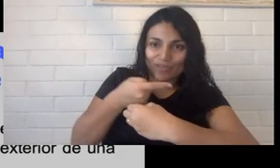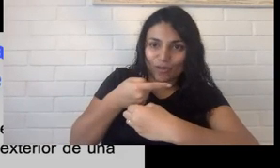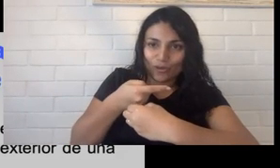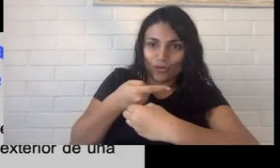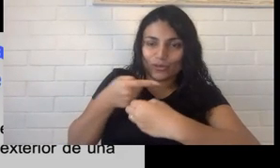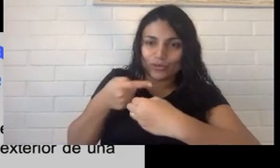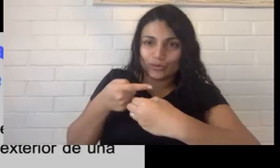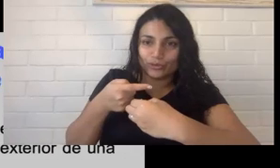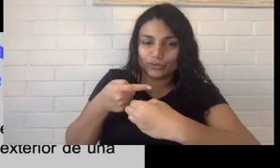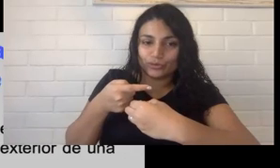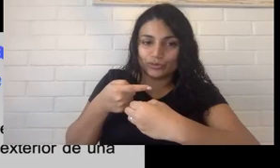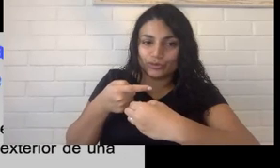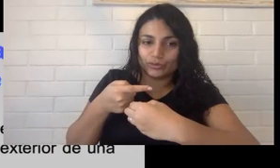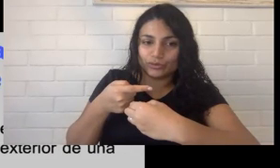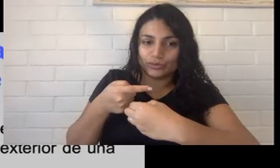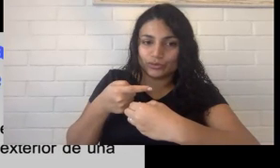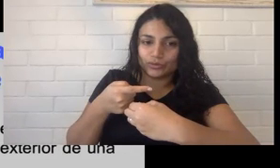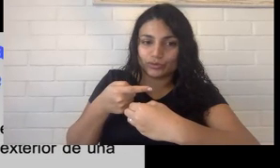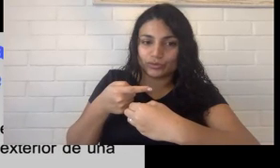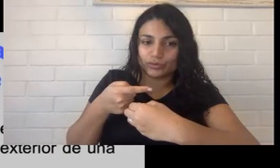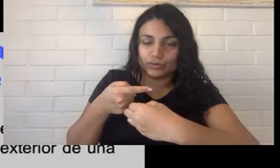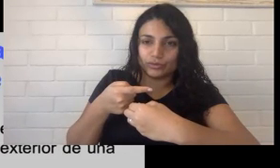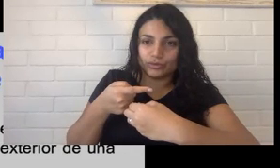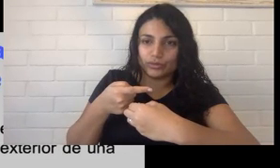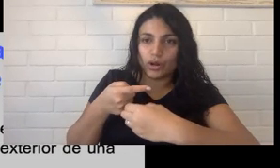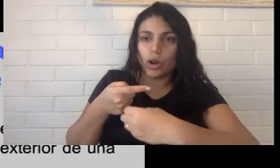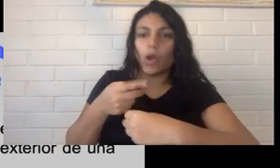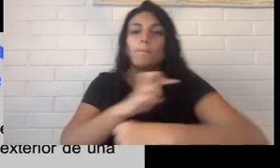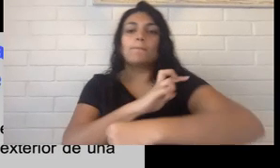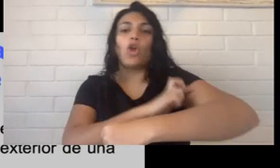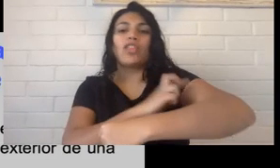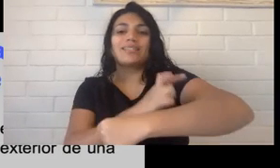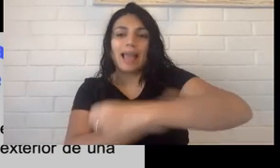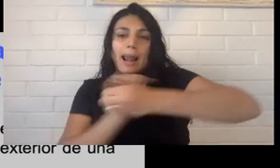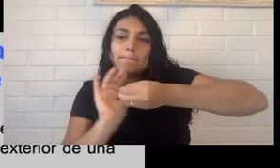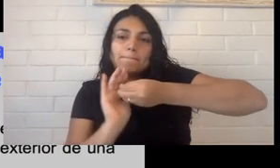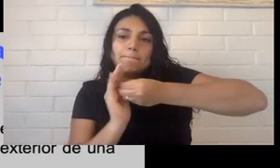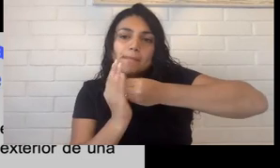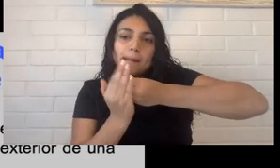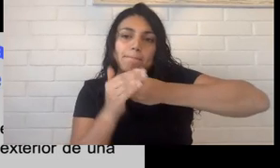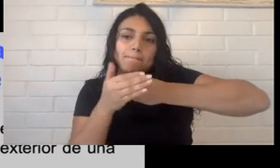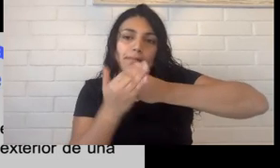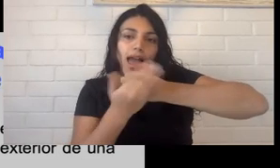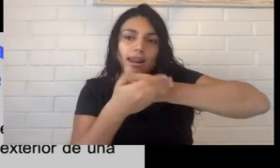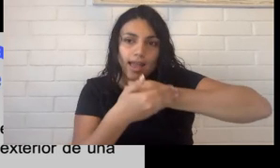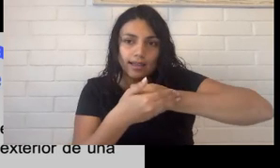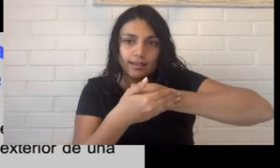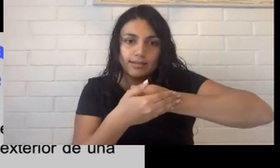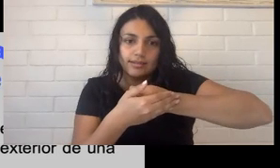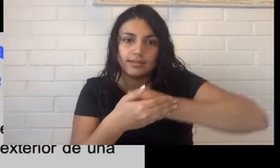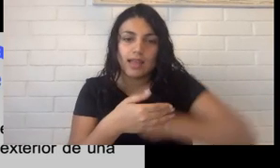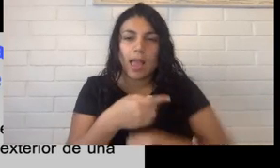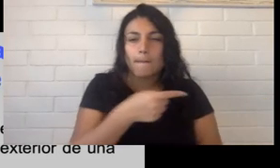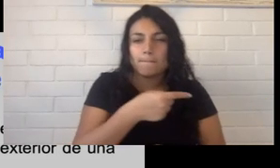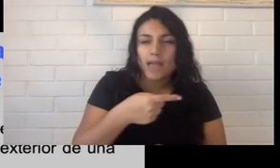negativo, que se le llama potencial de membrana, que está alrededor de menos